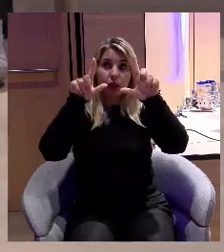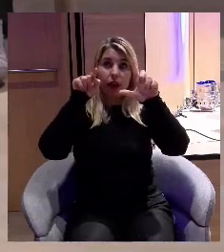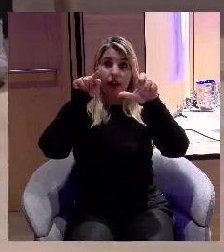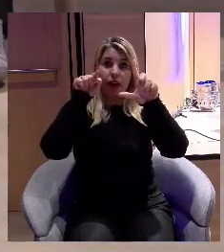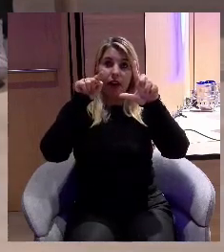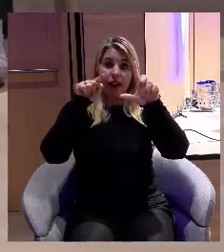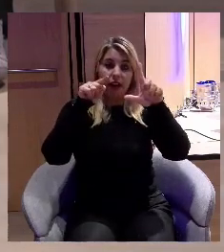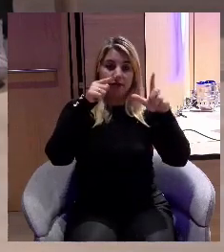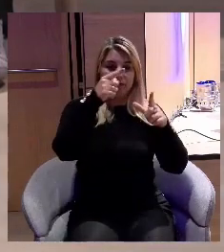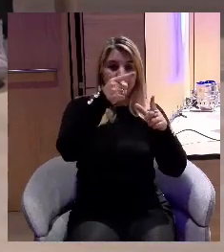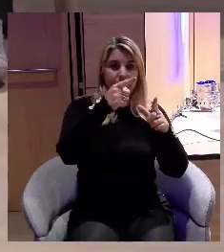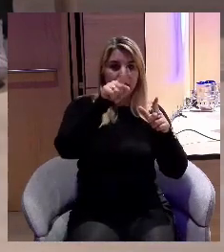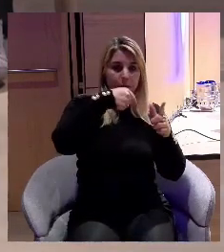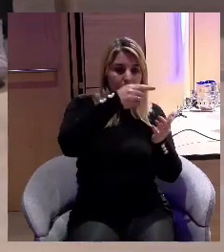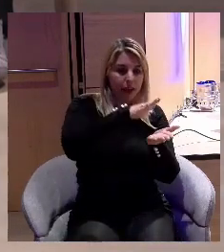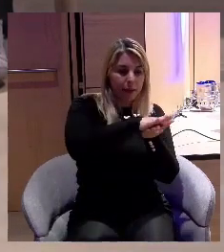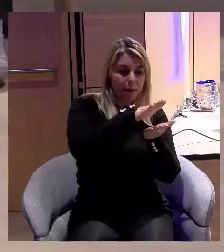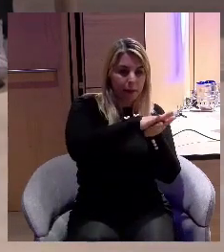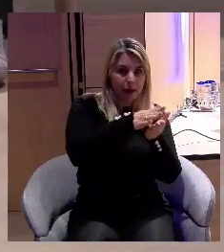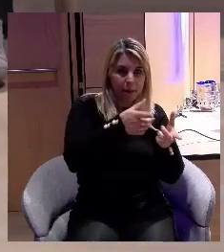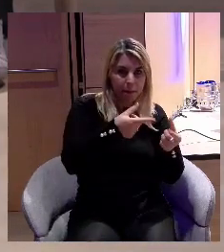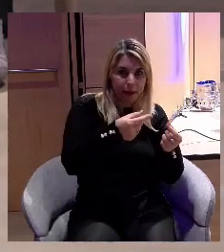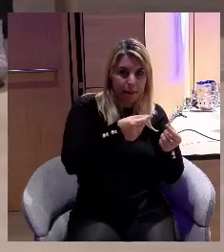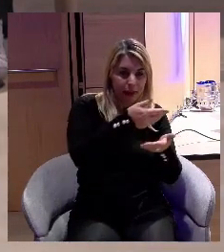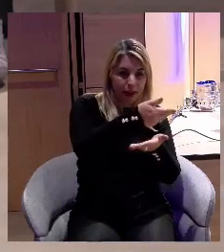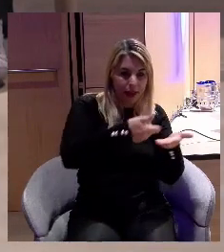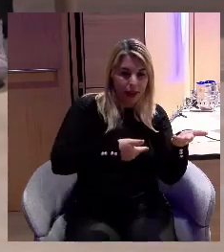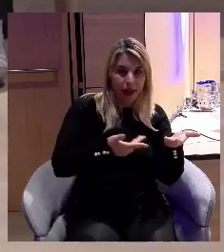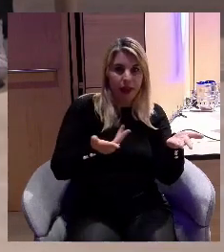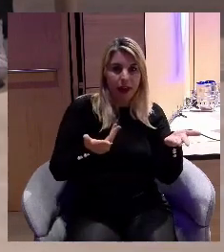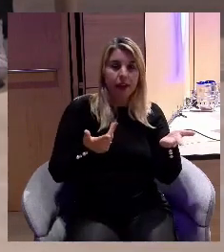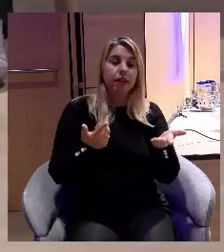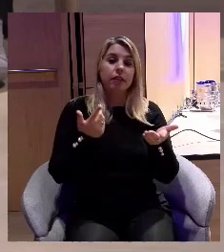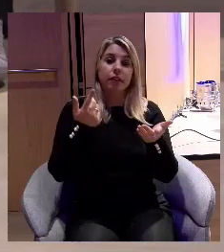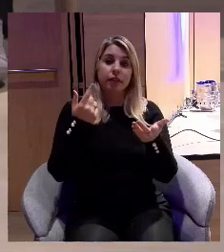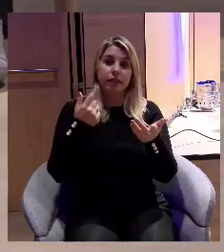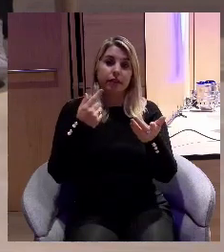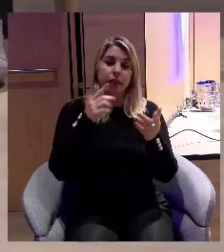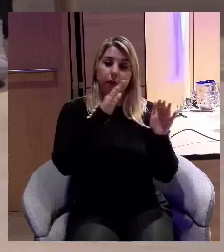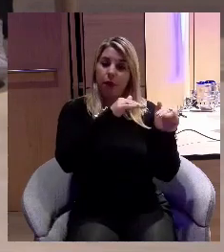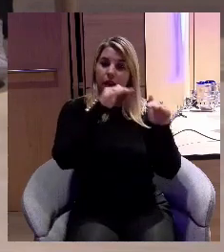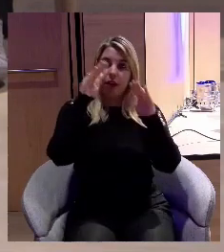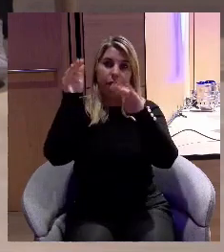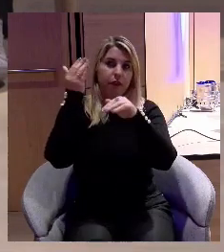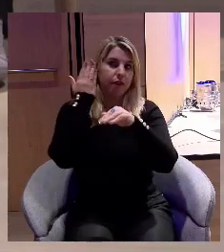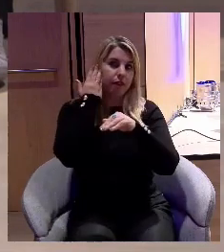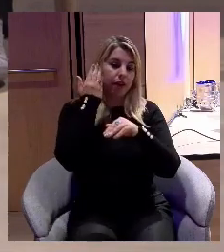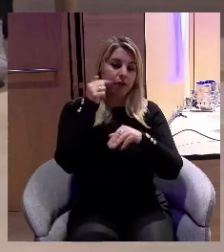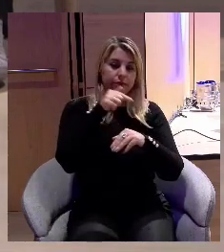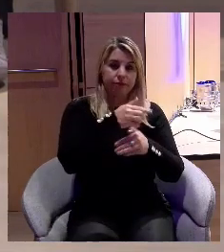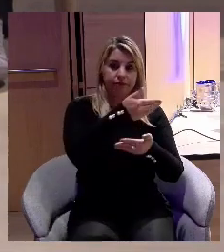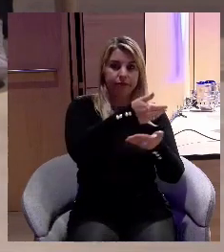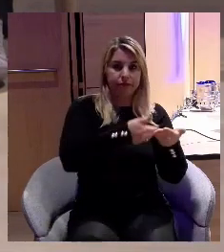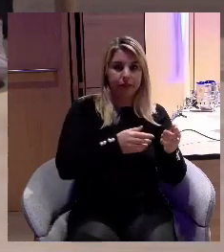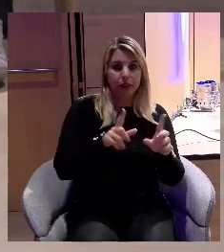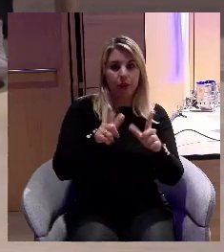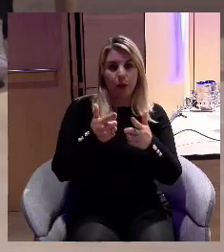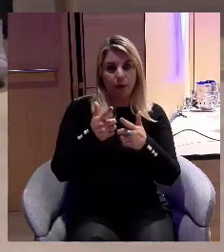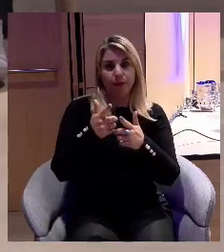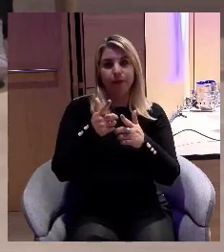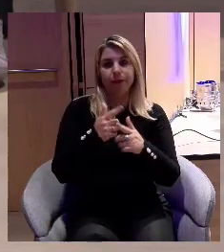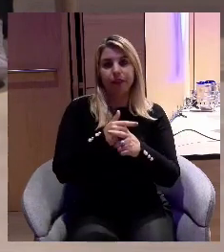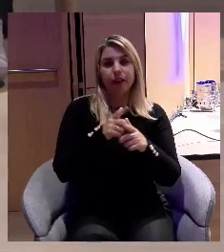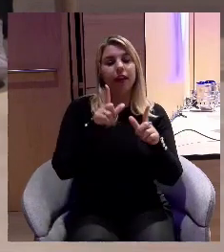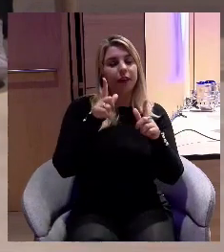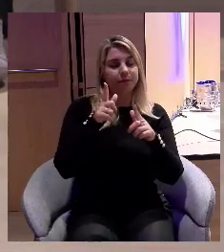boleta. Termina en la boleta en la que elige el elector, la misma. A tu pregunta,